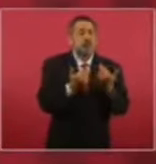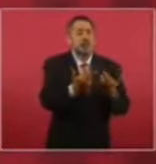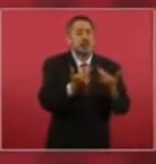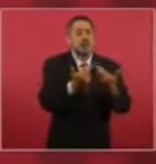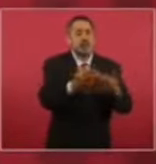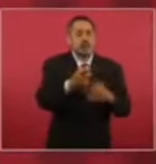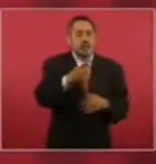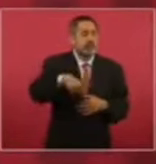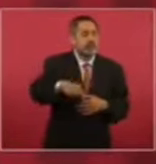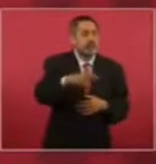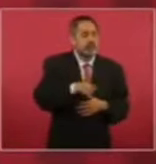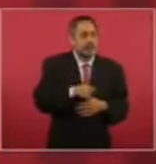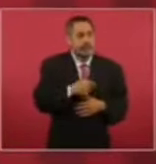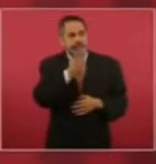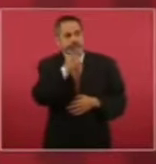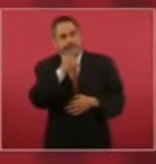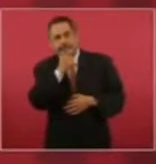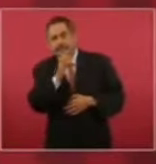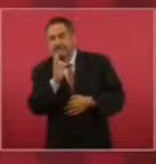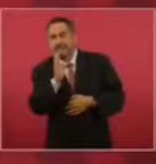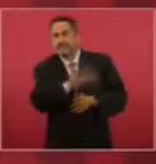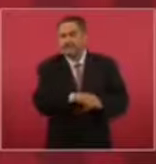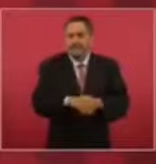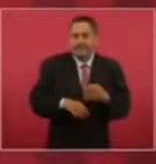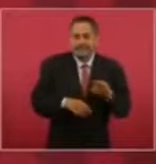y la gente se reía después